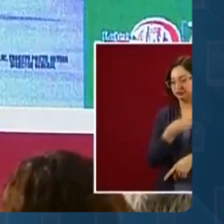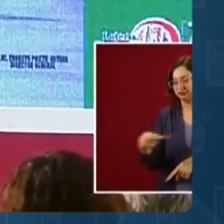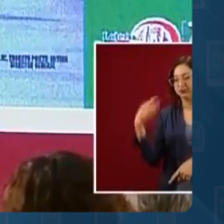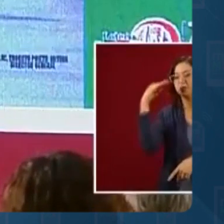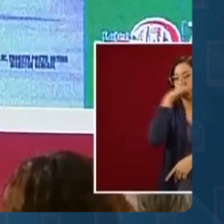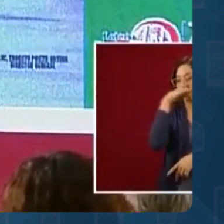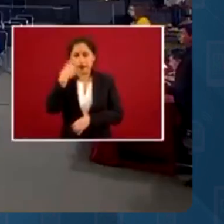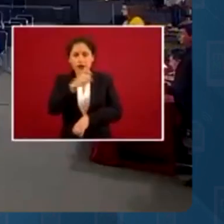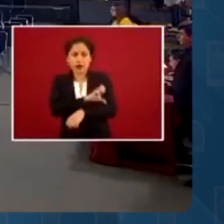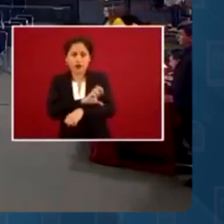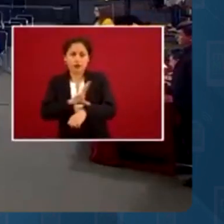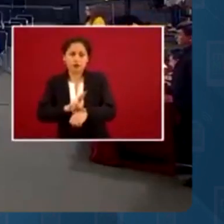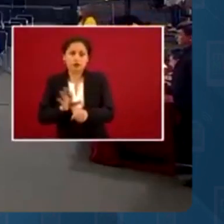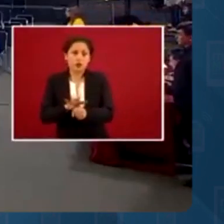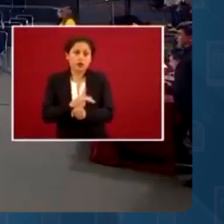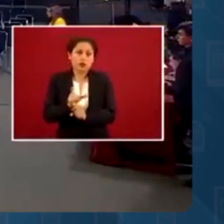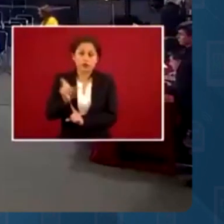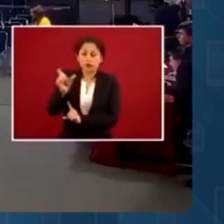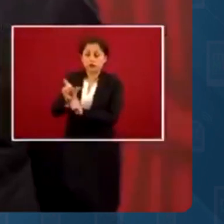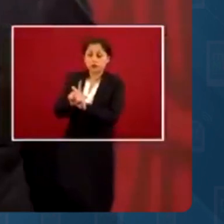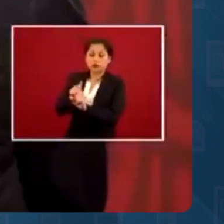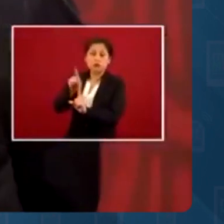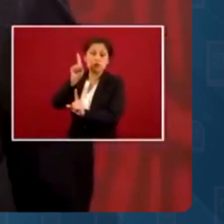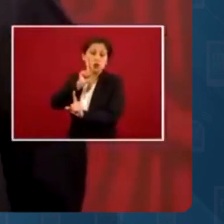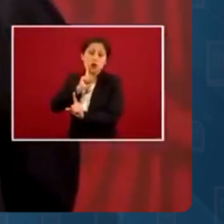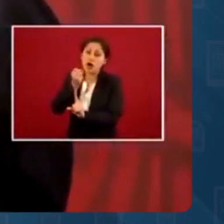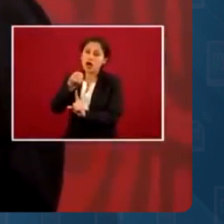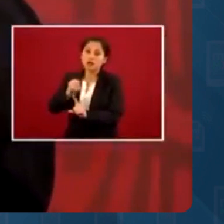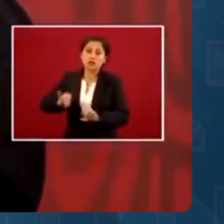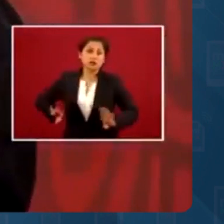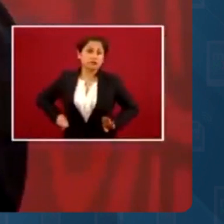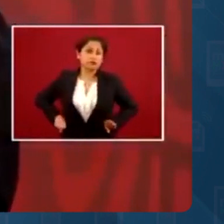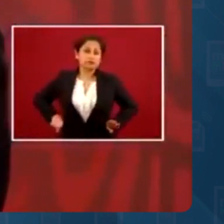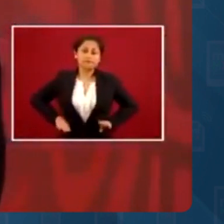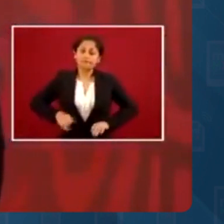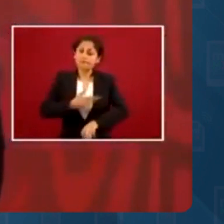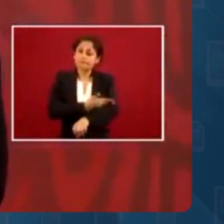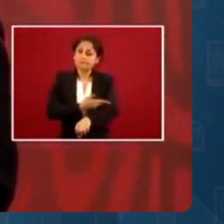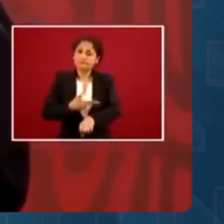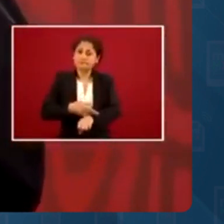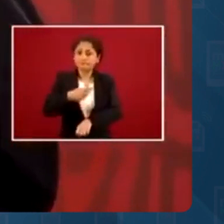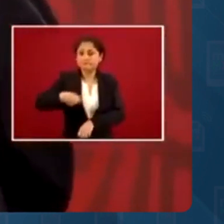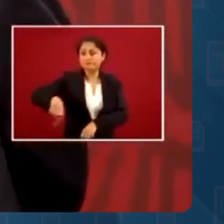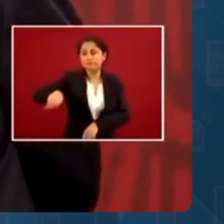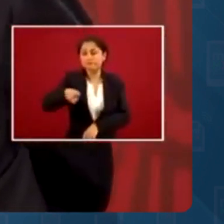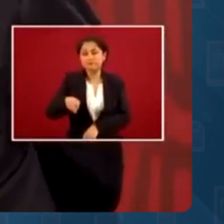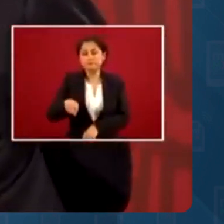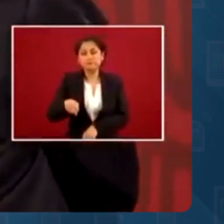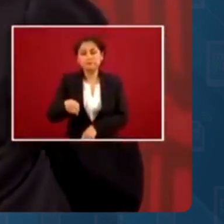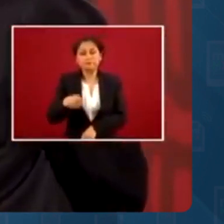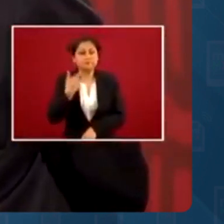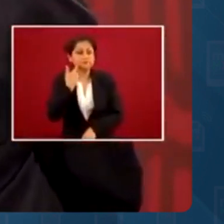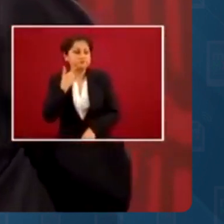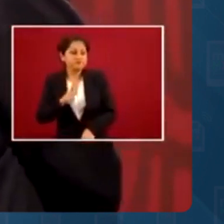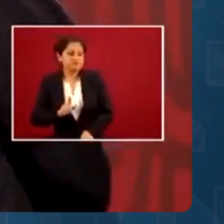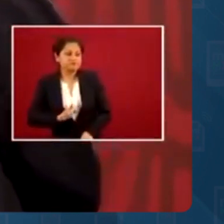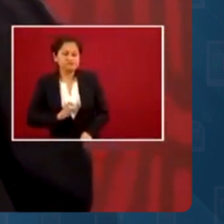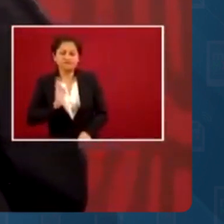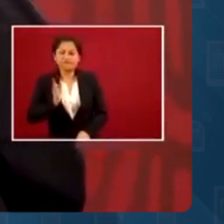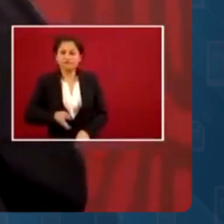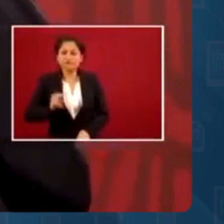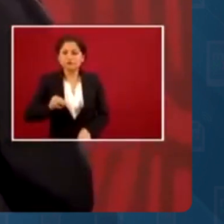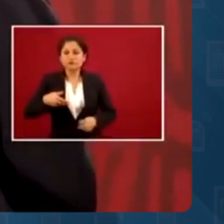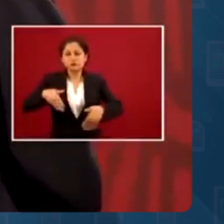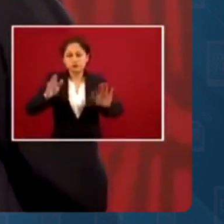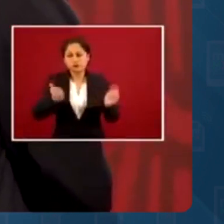gente pobre y al que no le guste que se vaya a volar en el avión presidencia que lo